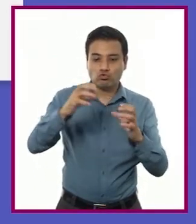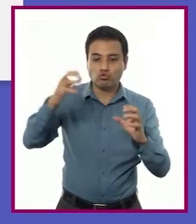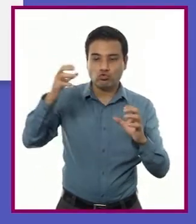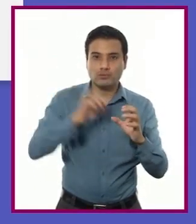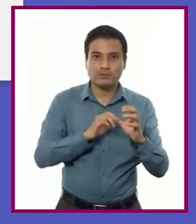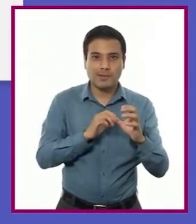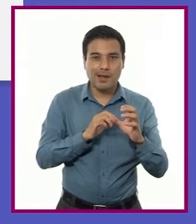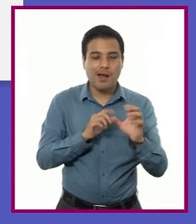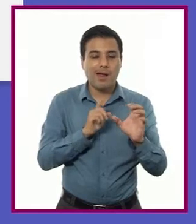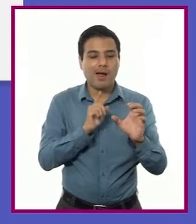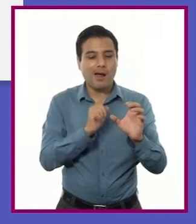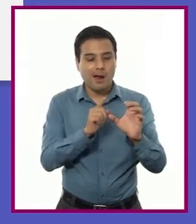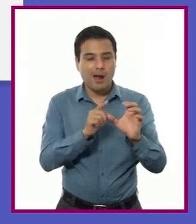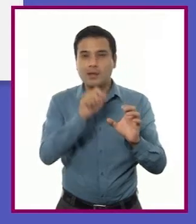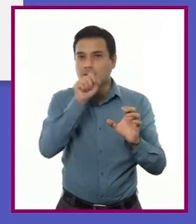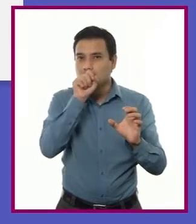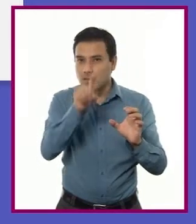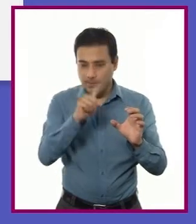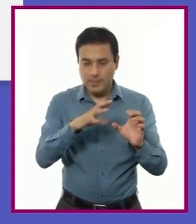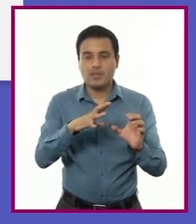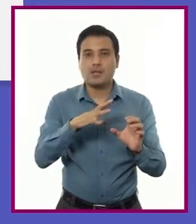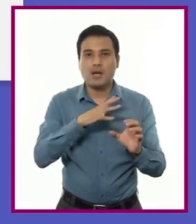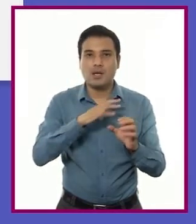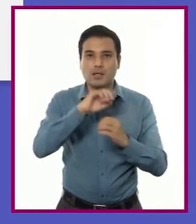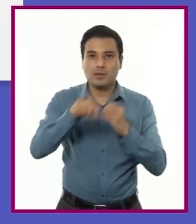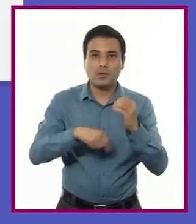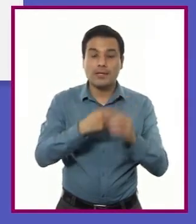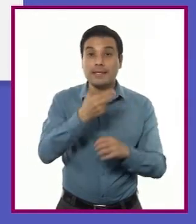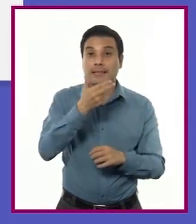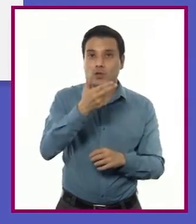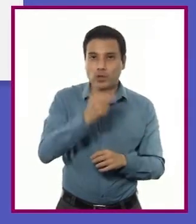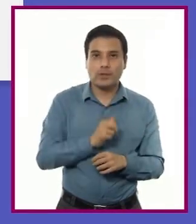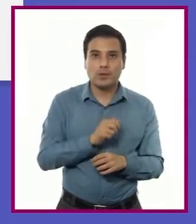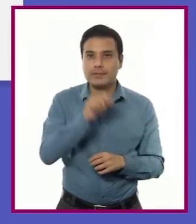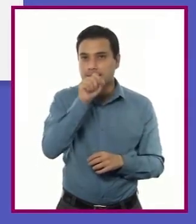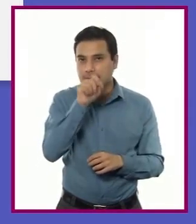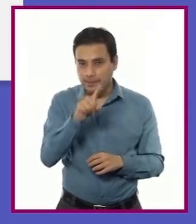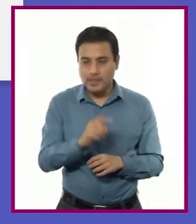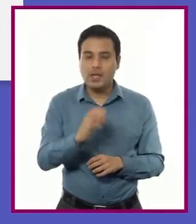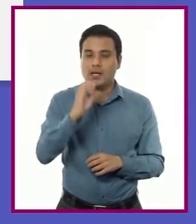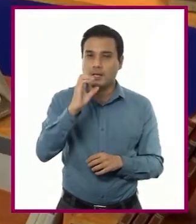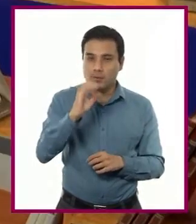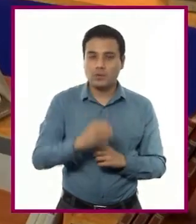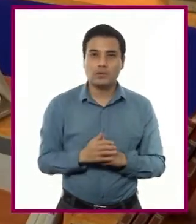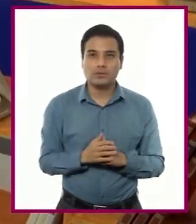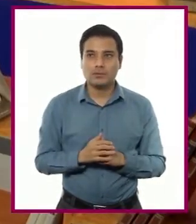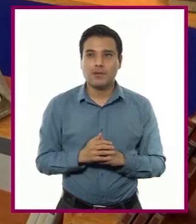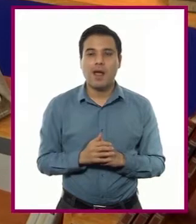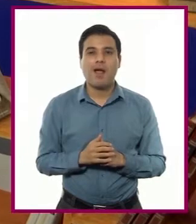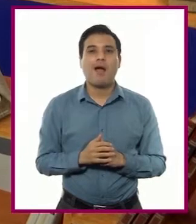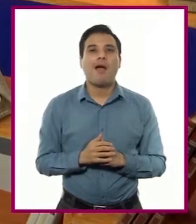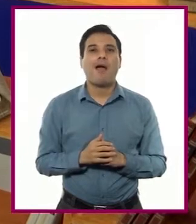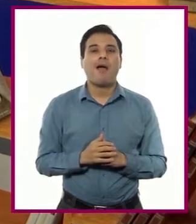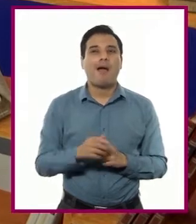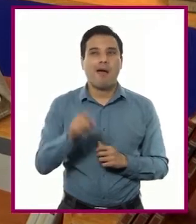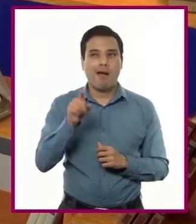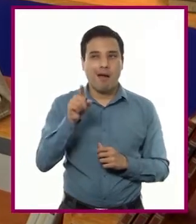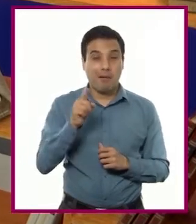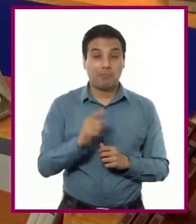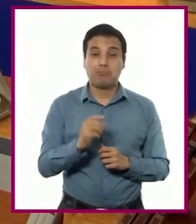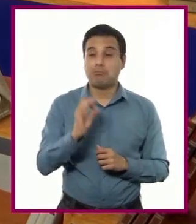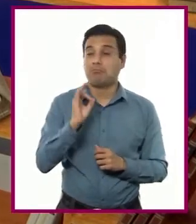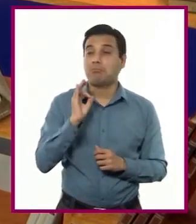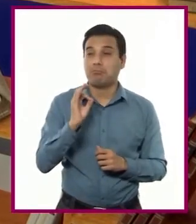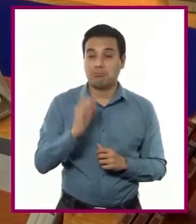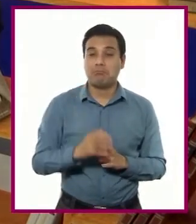anillo con átomos de hidrógeno unidos a algunos carbonos. Retomaste muy bien la